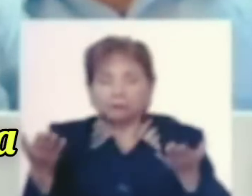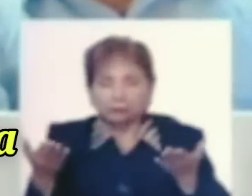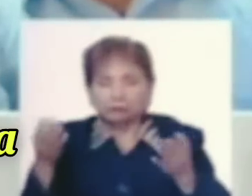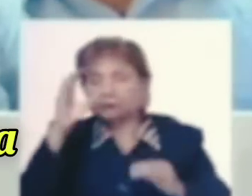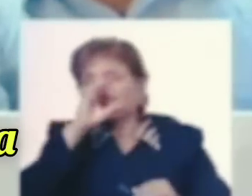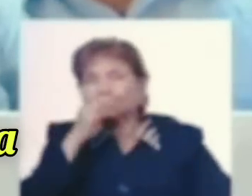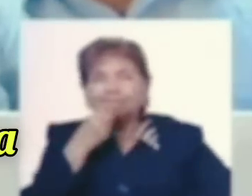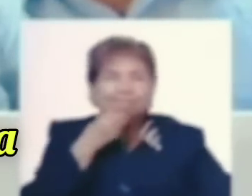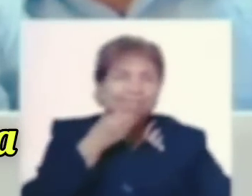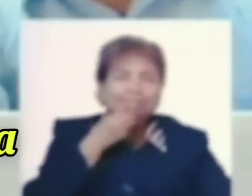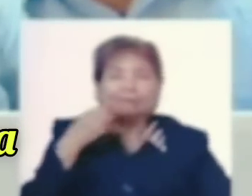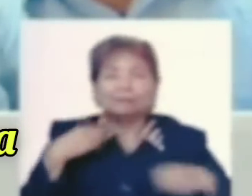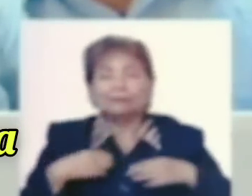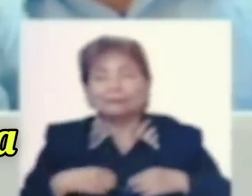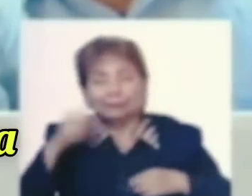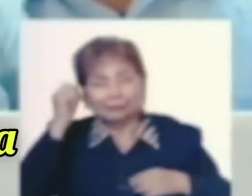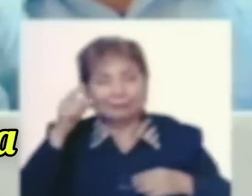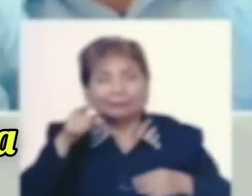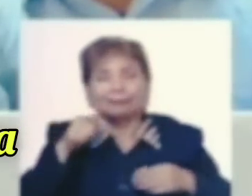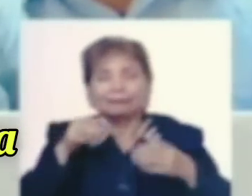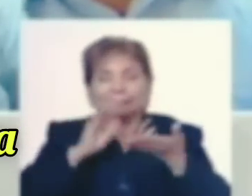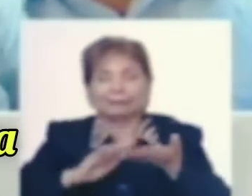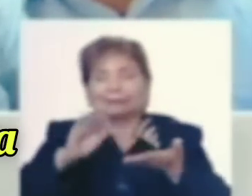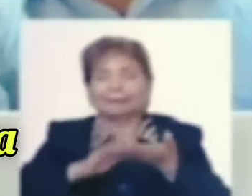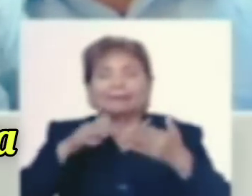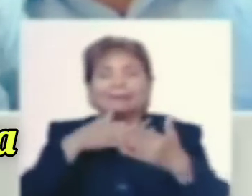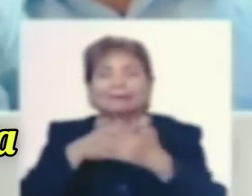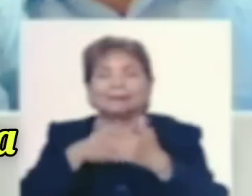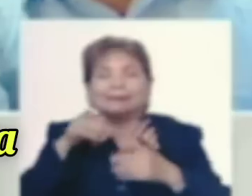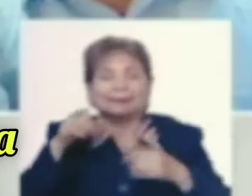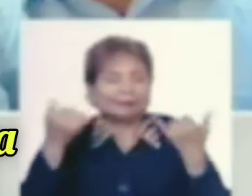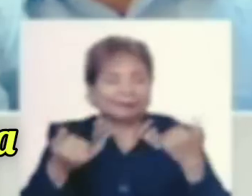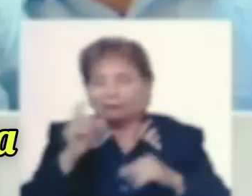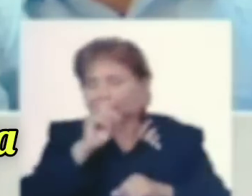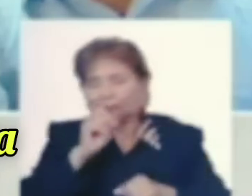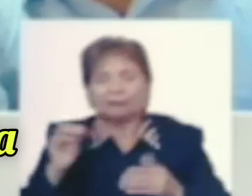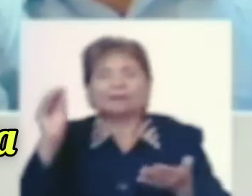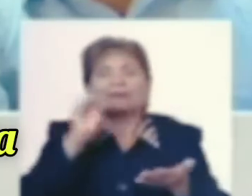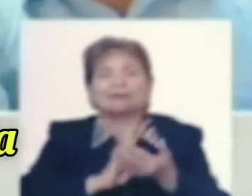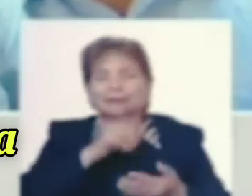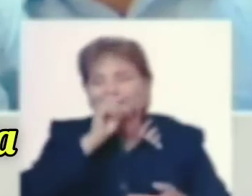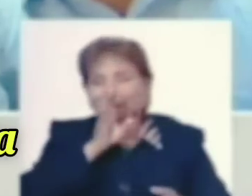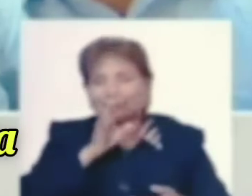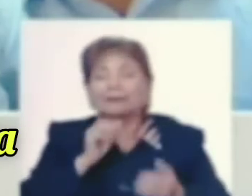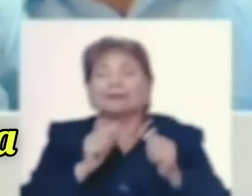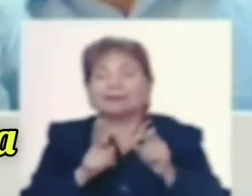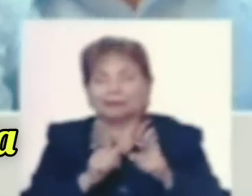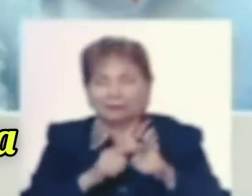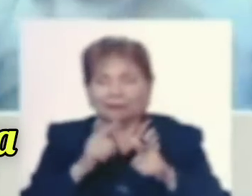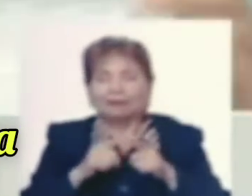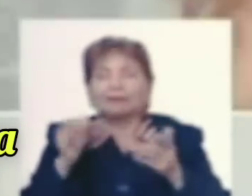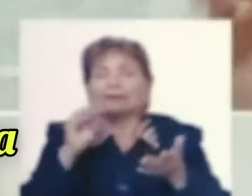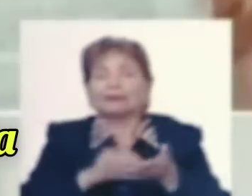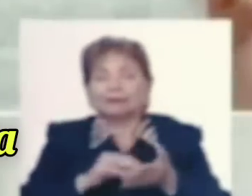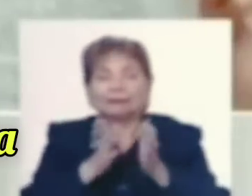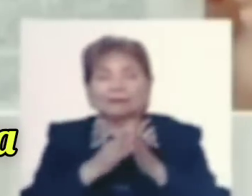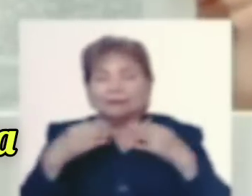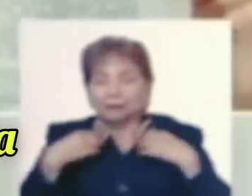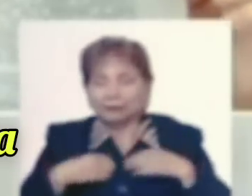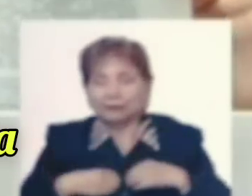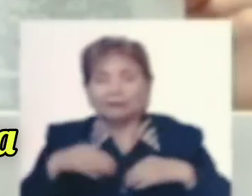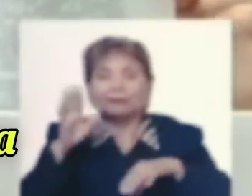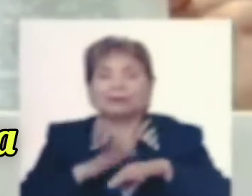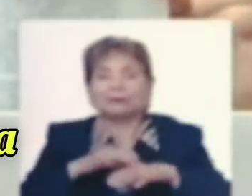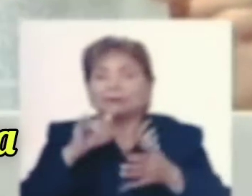están buscando, señor abogado, lo que se entiende es que están buscando el pretexto para que ustedes hoy no quieran nuevamente volver a declarar. Entonces le pido nuevamente, señor abogado,